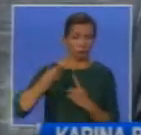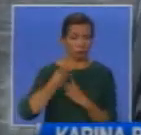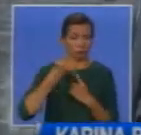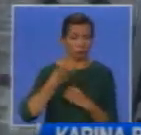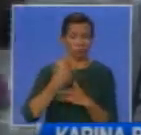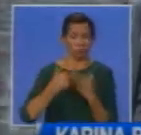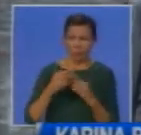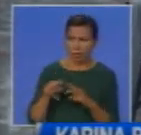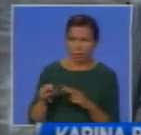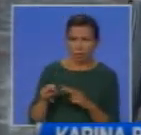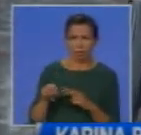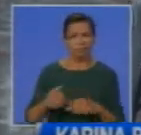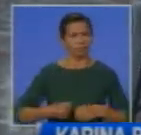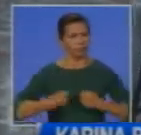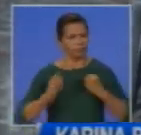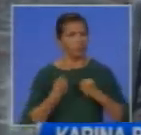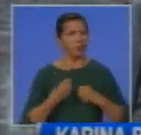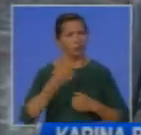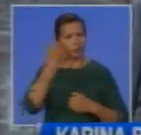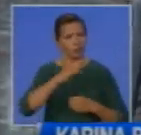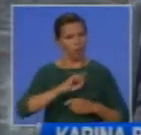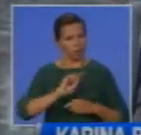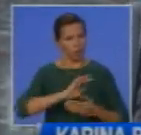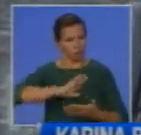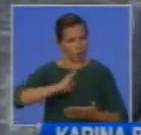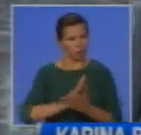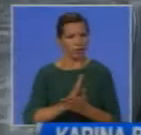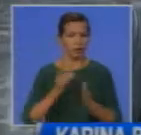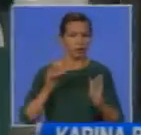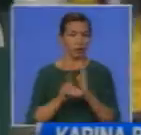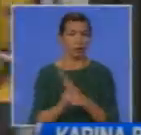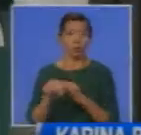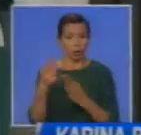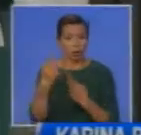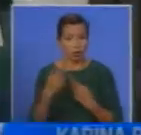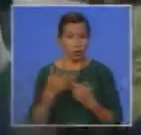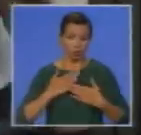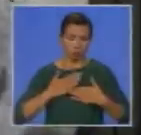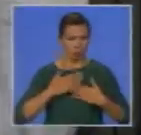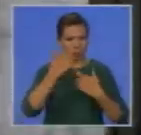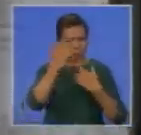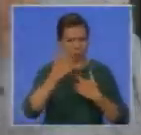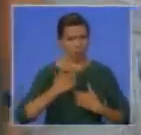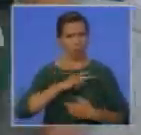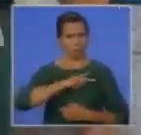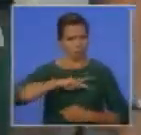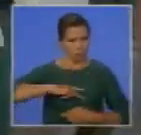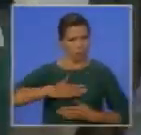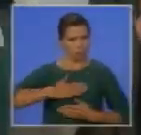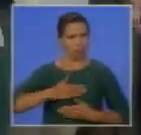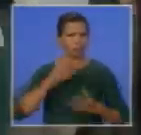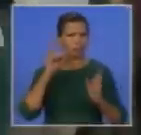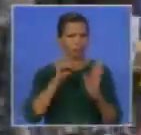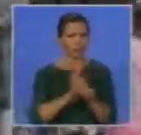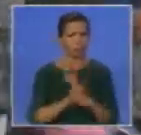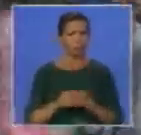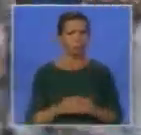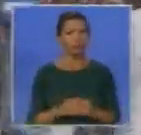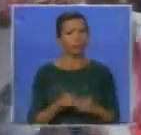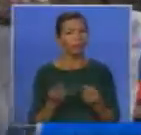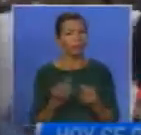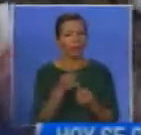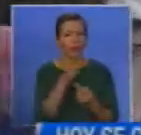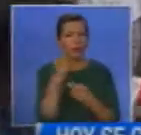porque si los otros no nos valoran, no nos respetan, pues nosotros debemos hacerlo como mujer. Erradicar la violencia contra las mujeres no es un tema que nos compete solo a